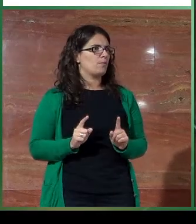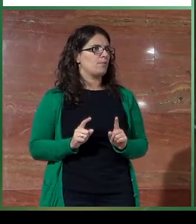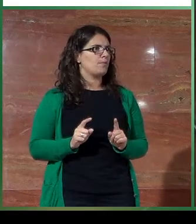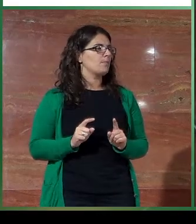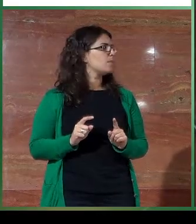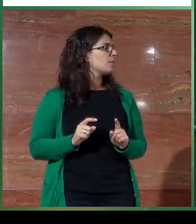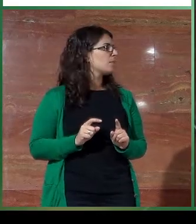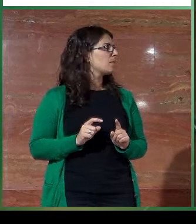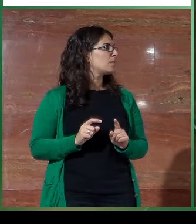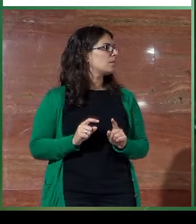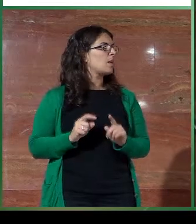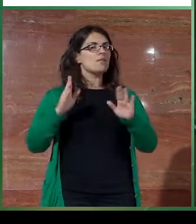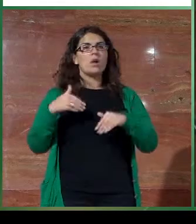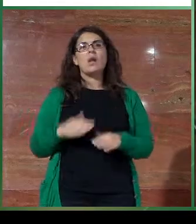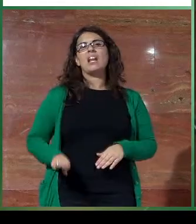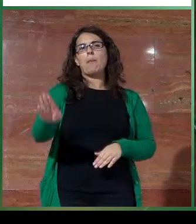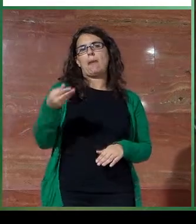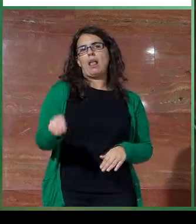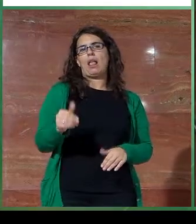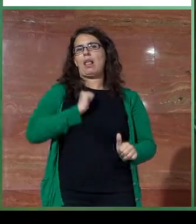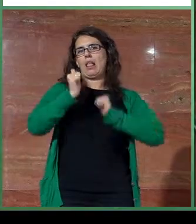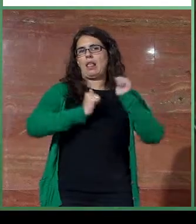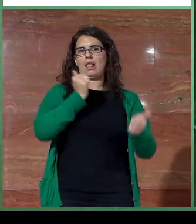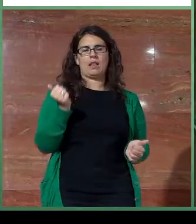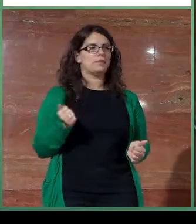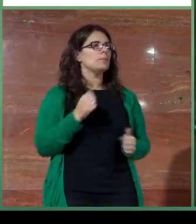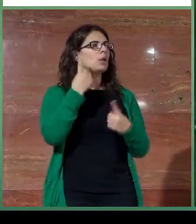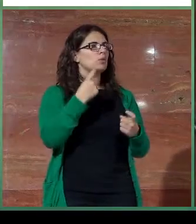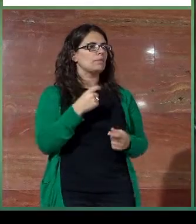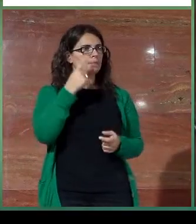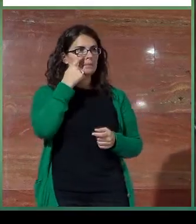de madera de mala manera y a última hora. Sí, había una pregunta.